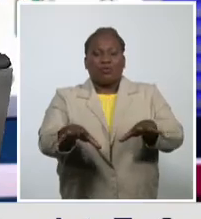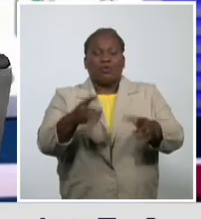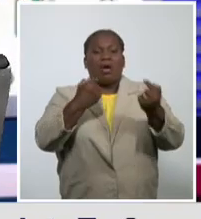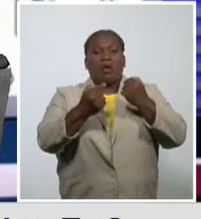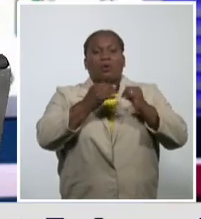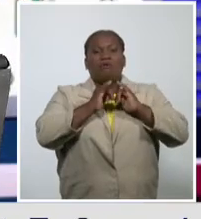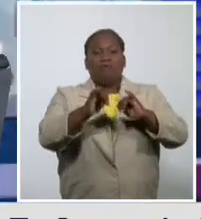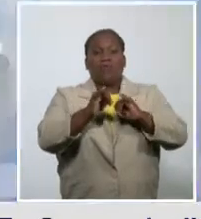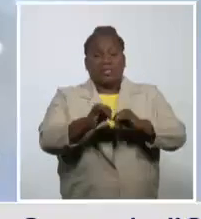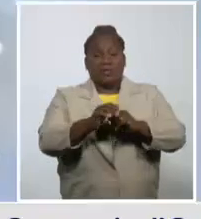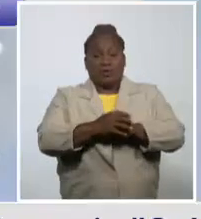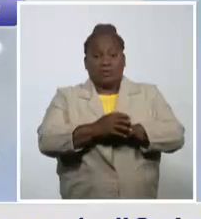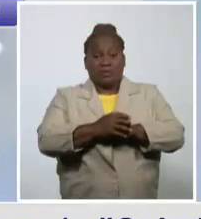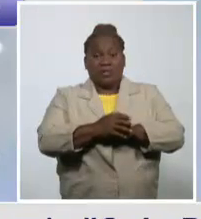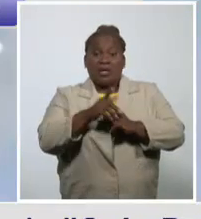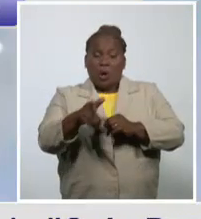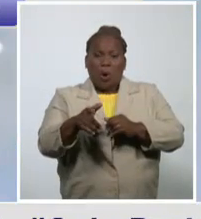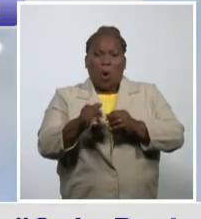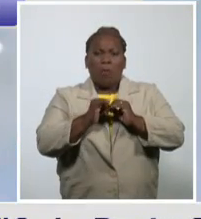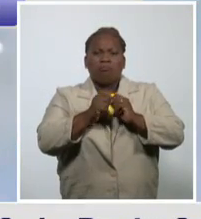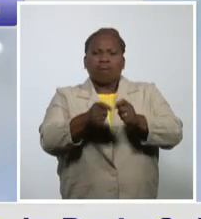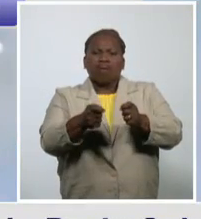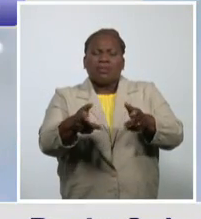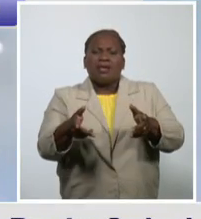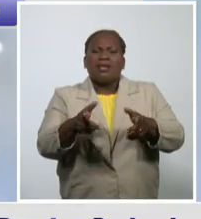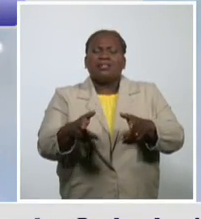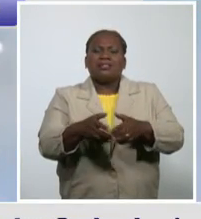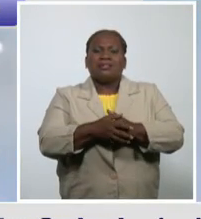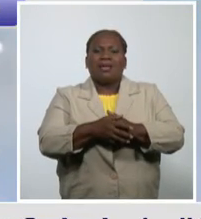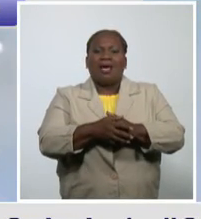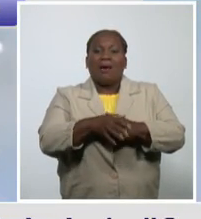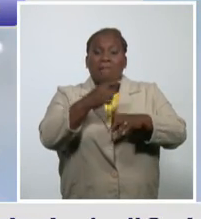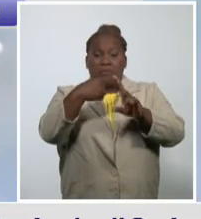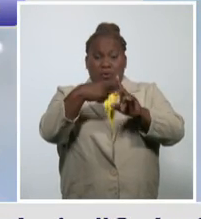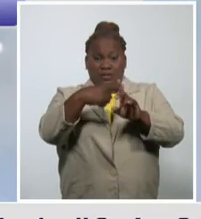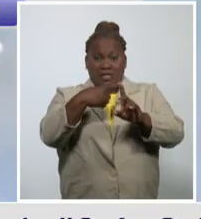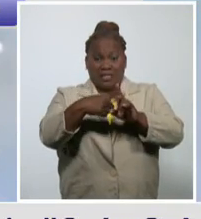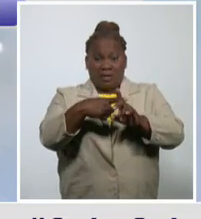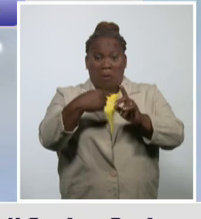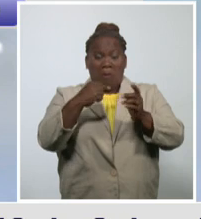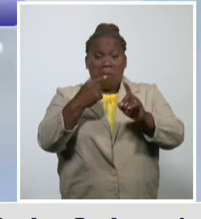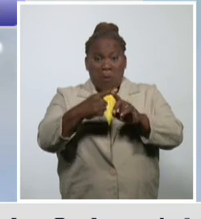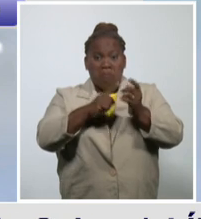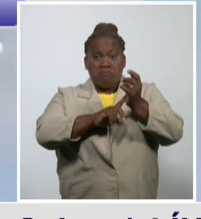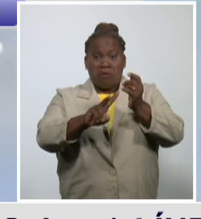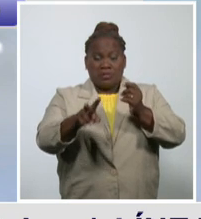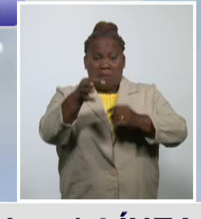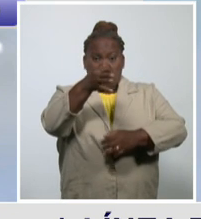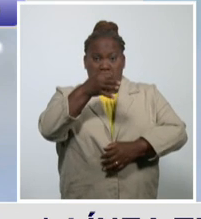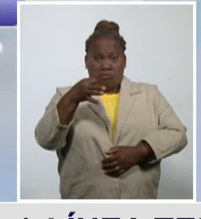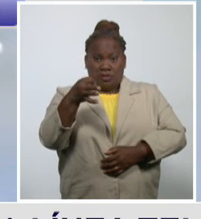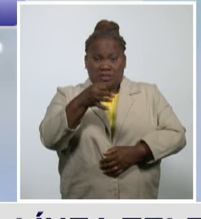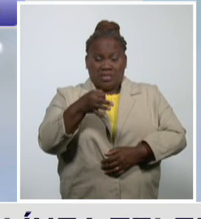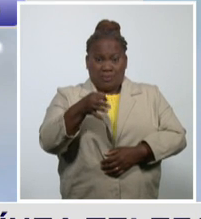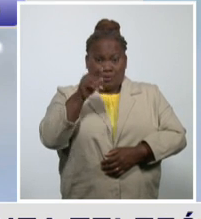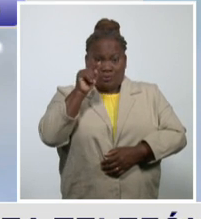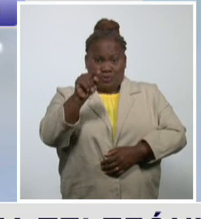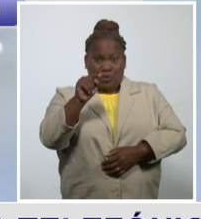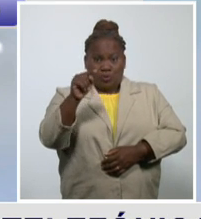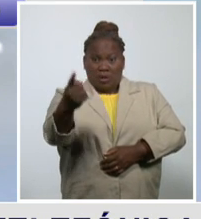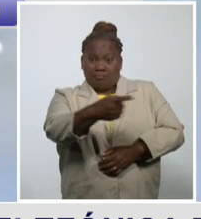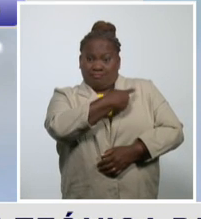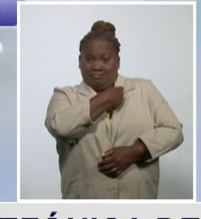ejemplo, la tasa de incidencia de casos positivos de la COVID-19 por provincias y municipios. Usted tiene en